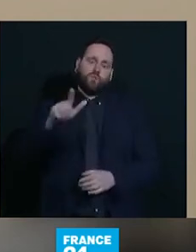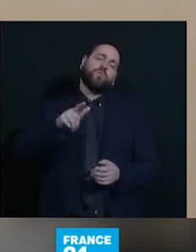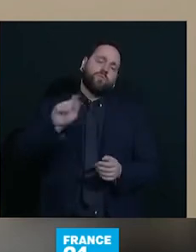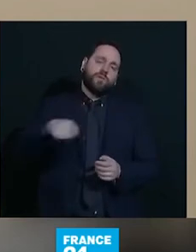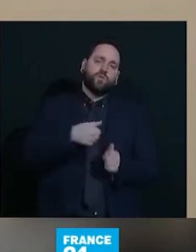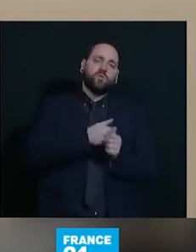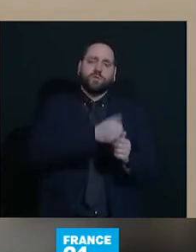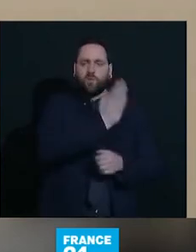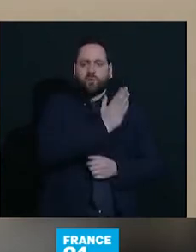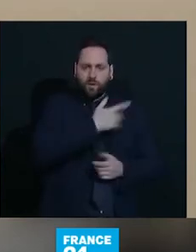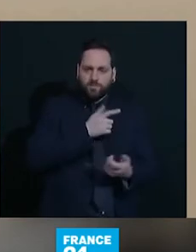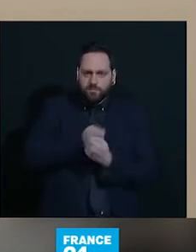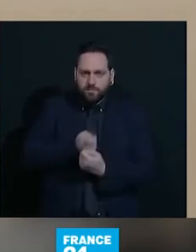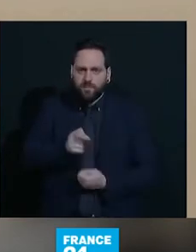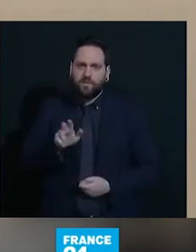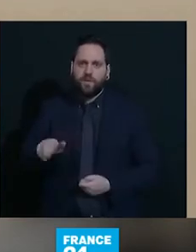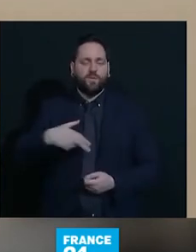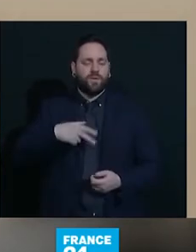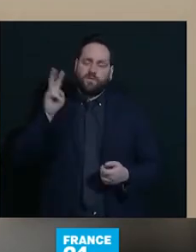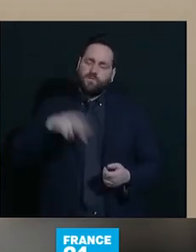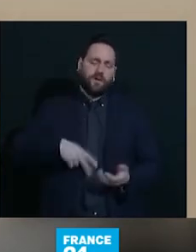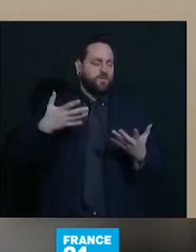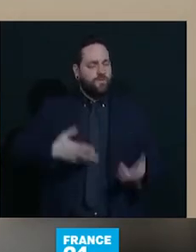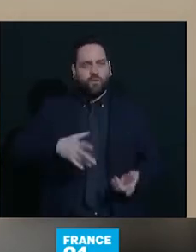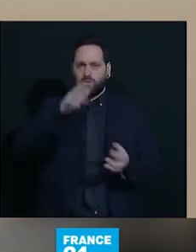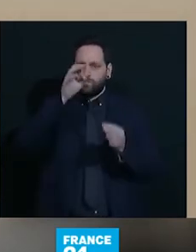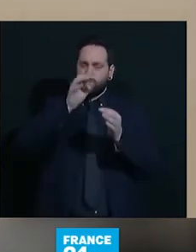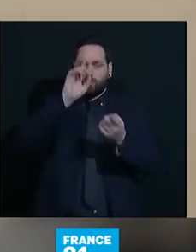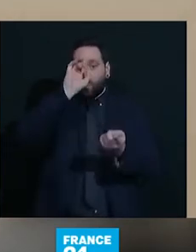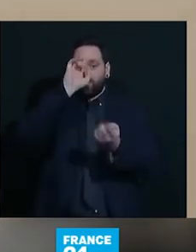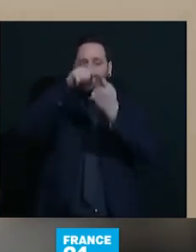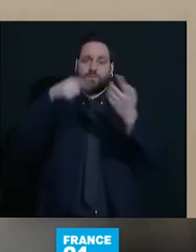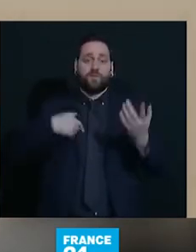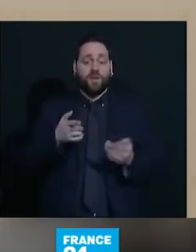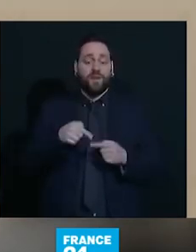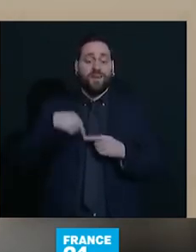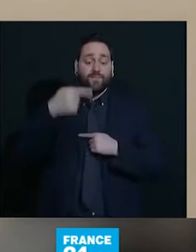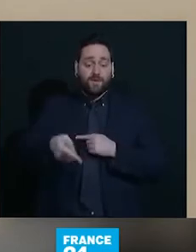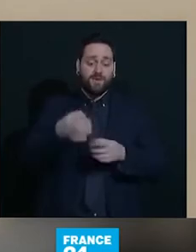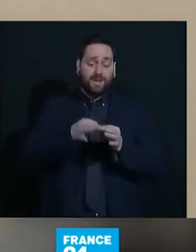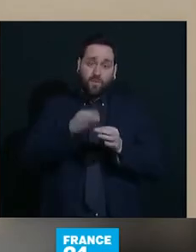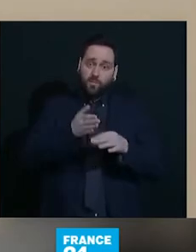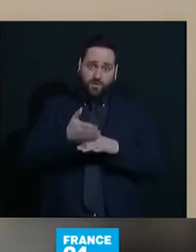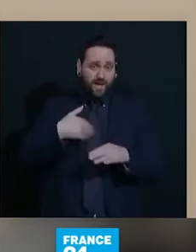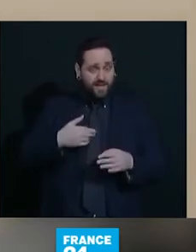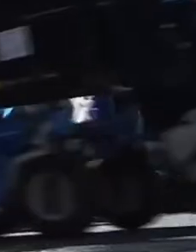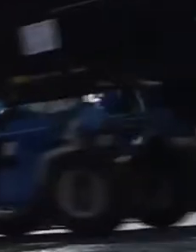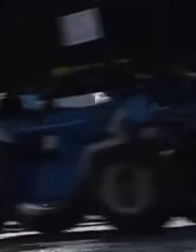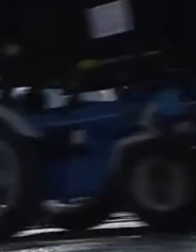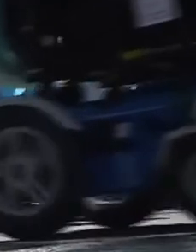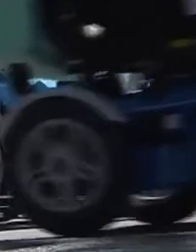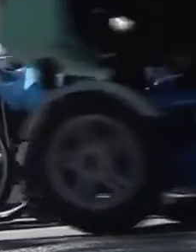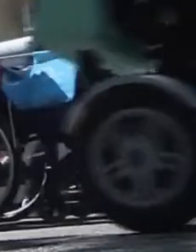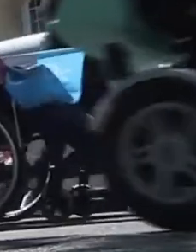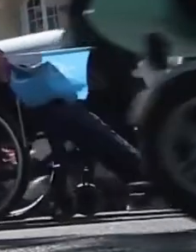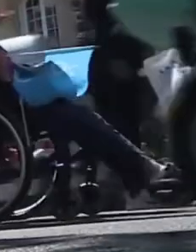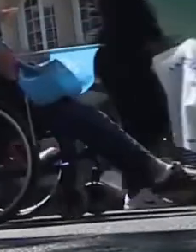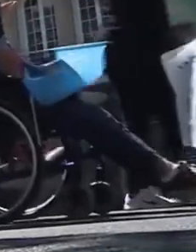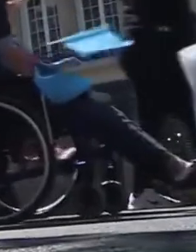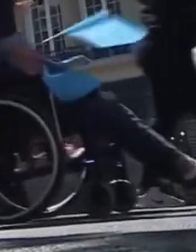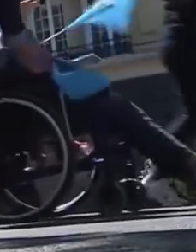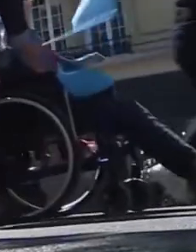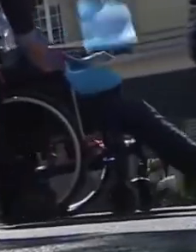el presidente francés emmanuel macrón llamó a la ciudadanía para movilizarse a favor de los 12 millones de personas con algún tipo de